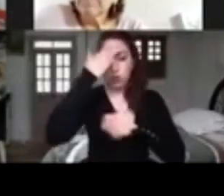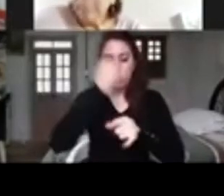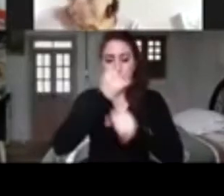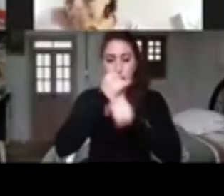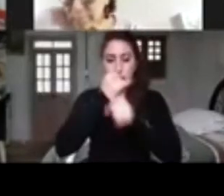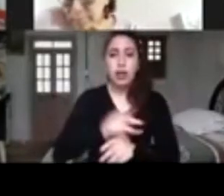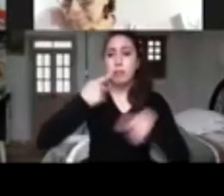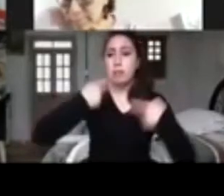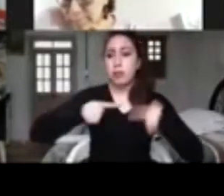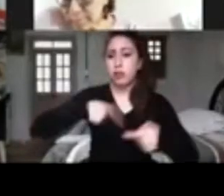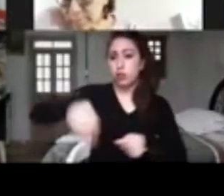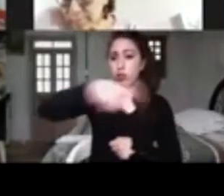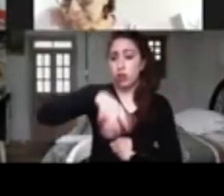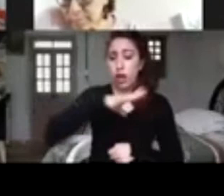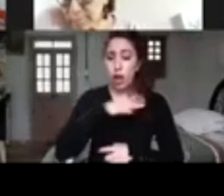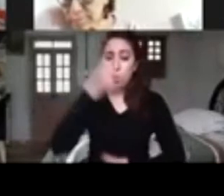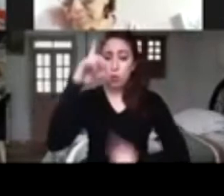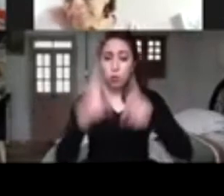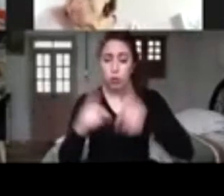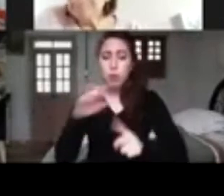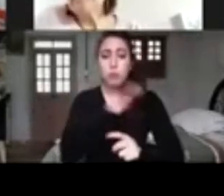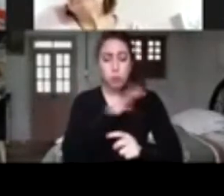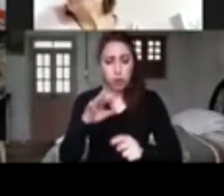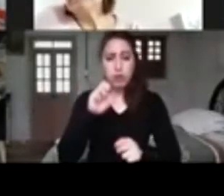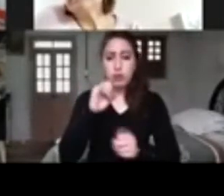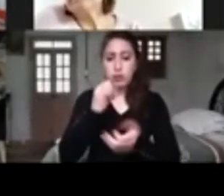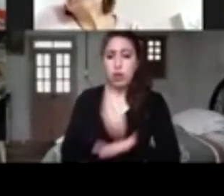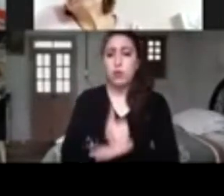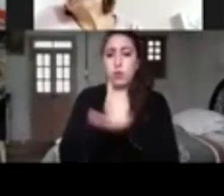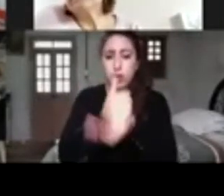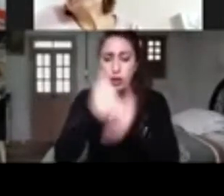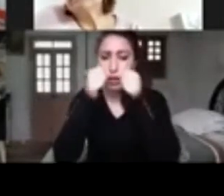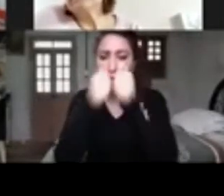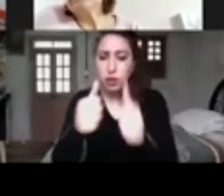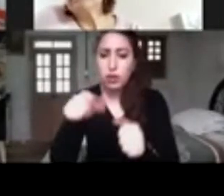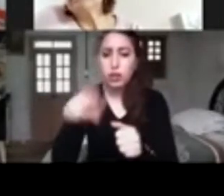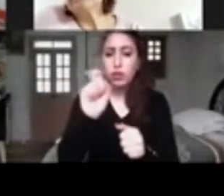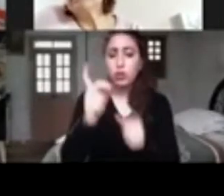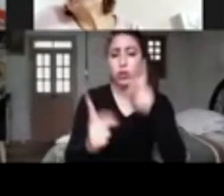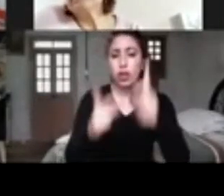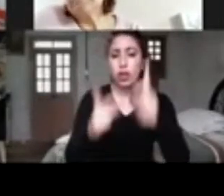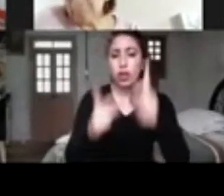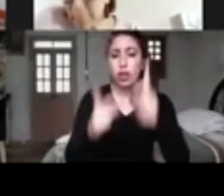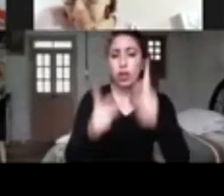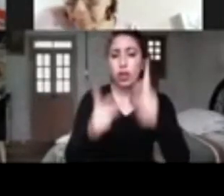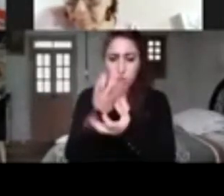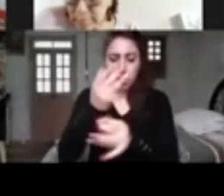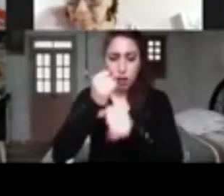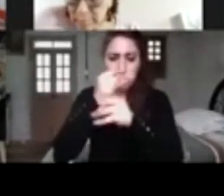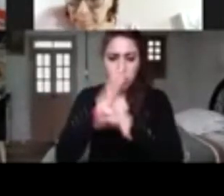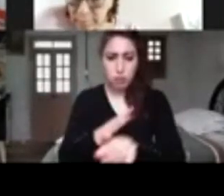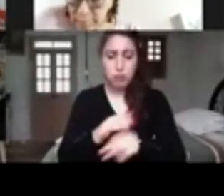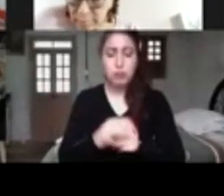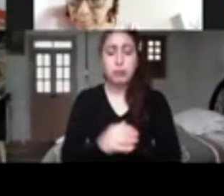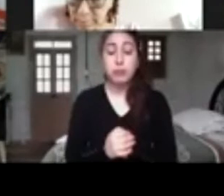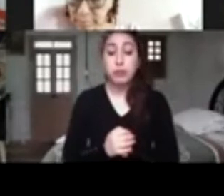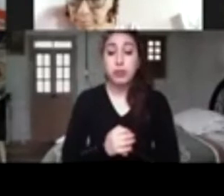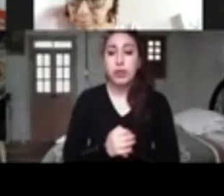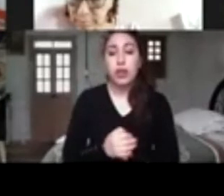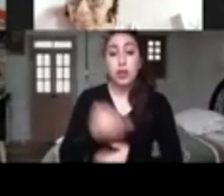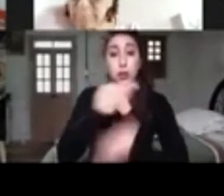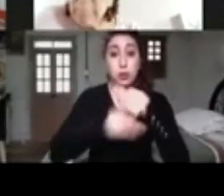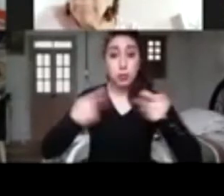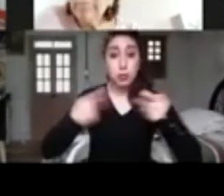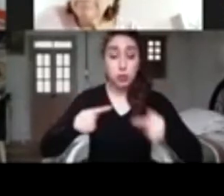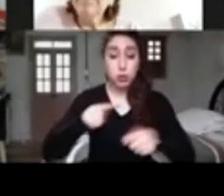personas, colocándolas en el centro del debate público. Por lo anterior, les deseo a quienes participan todo el éxito, con la